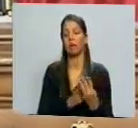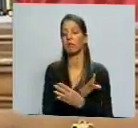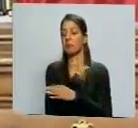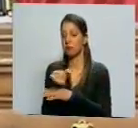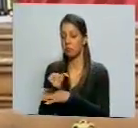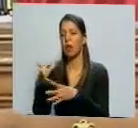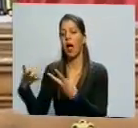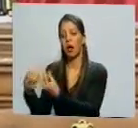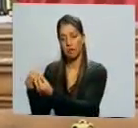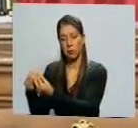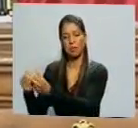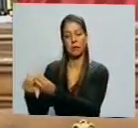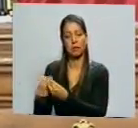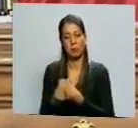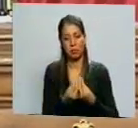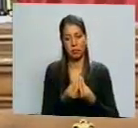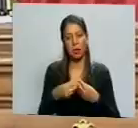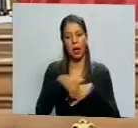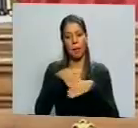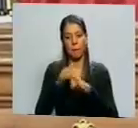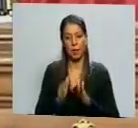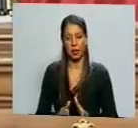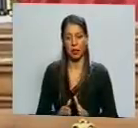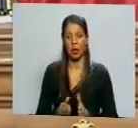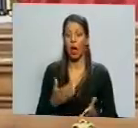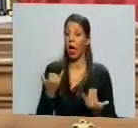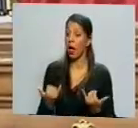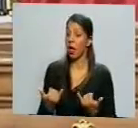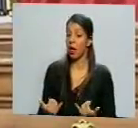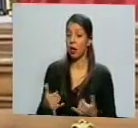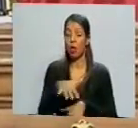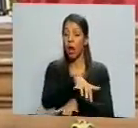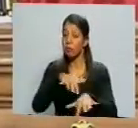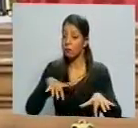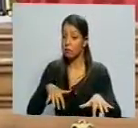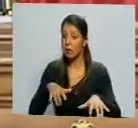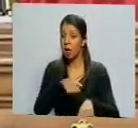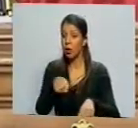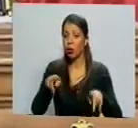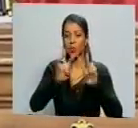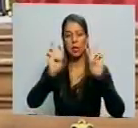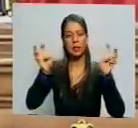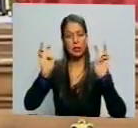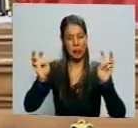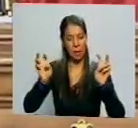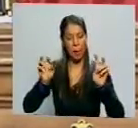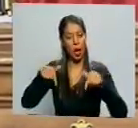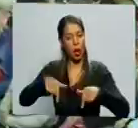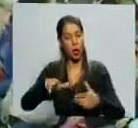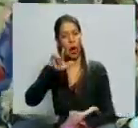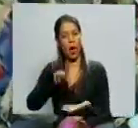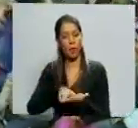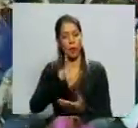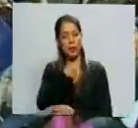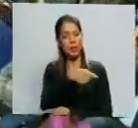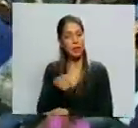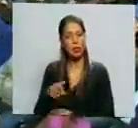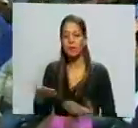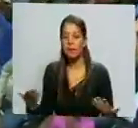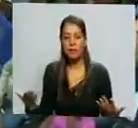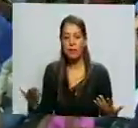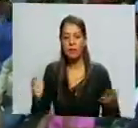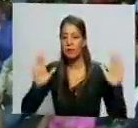Antes vamos a proceder a votar la propuesta del orden del día. Los constituyentes y las constituyentes que estén de acuerdo, hacerlo con la señal de